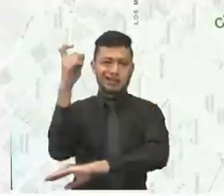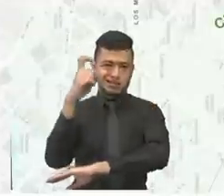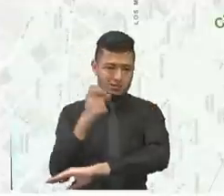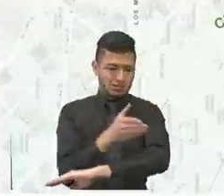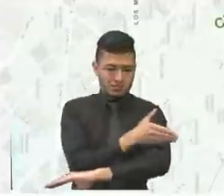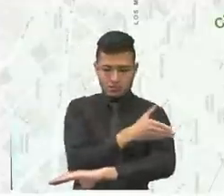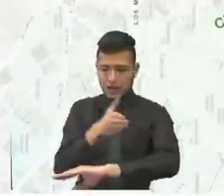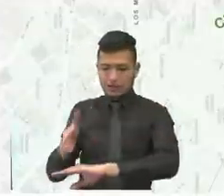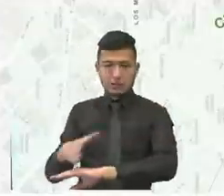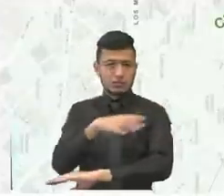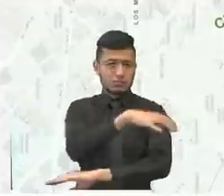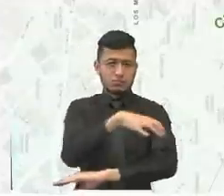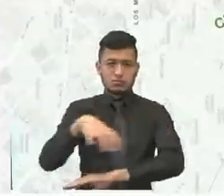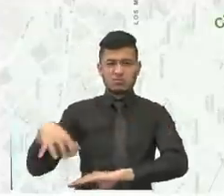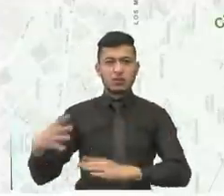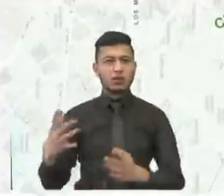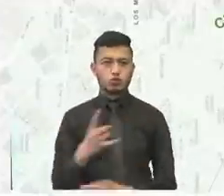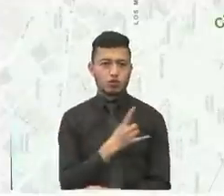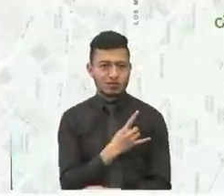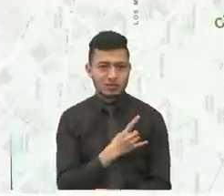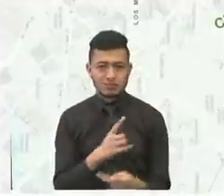centro universitario y financiero.